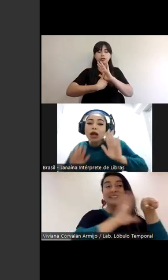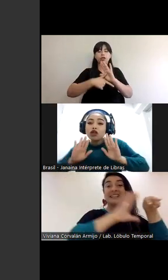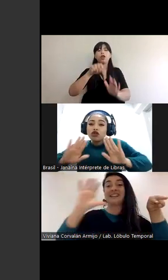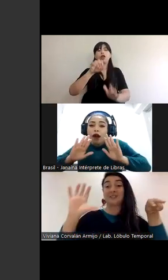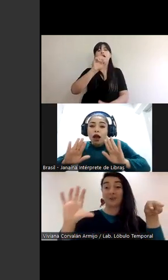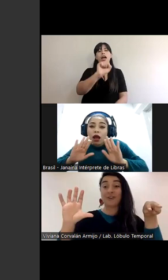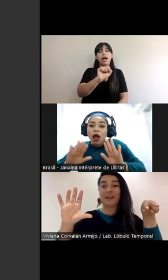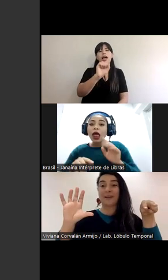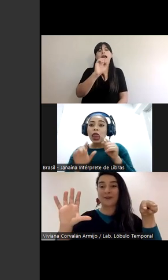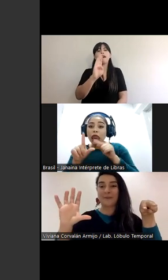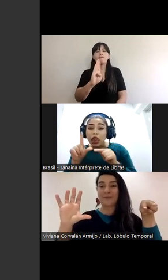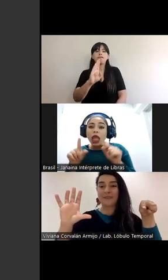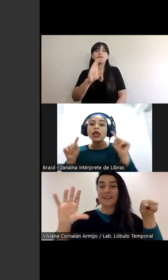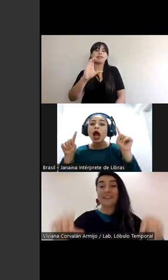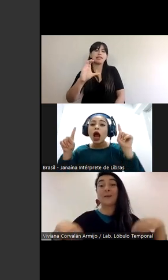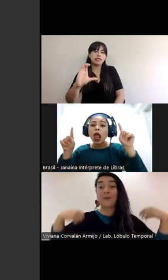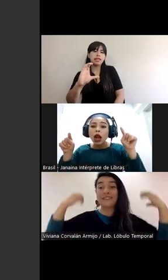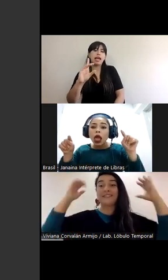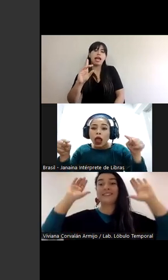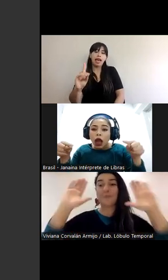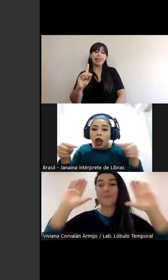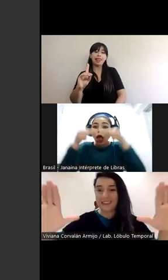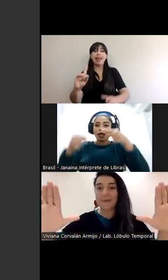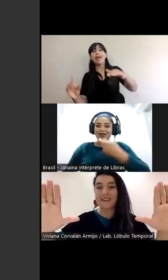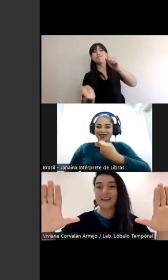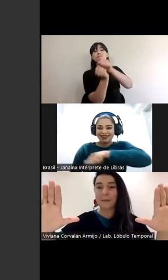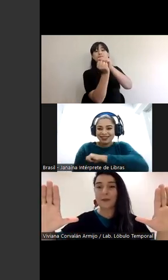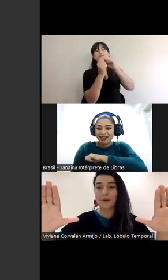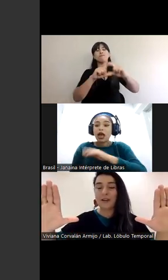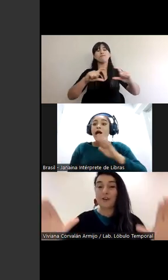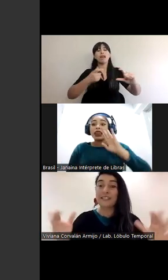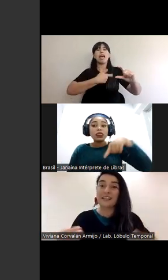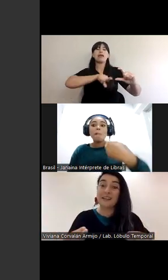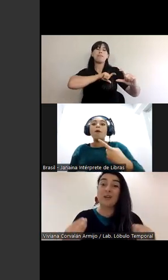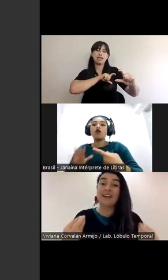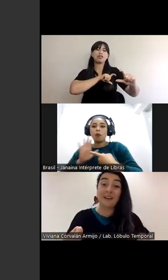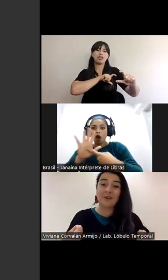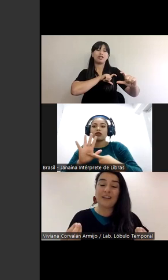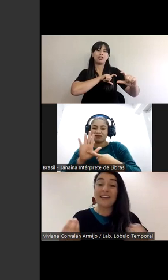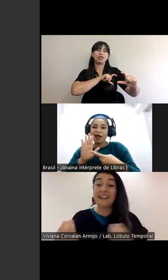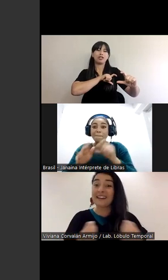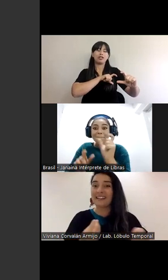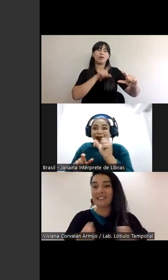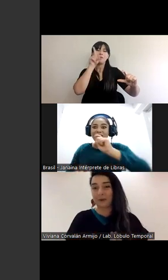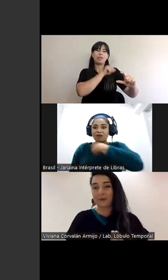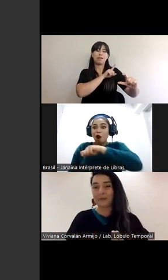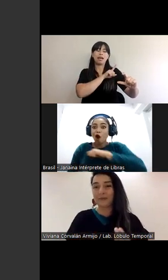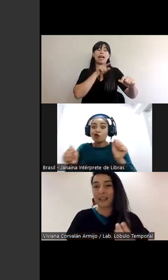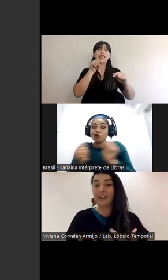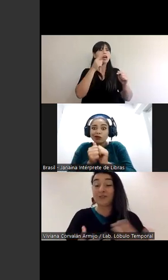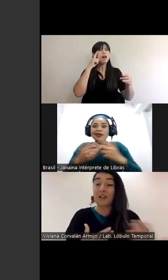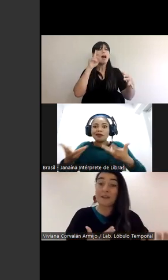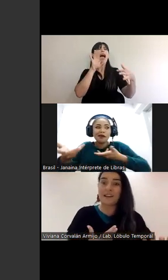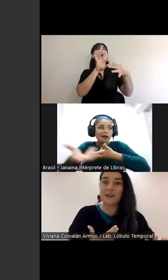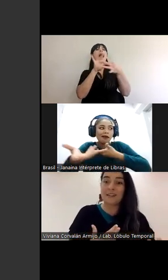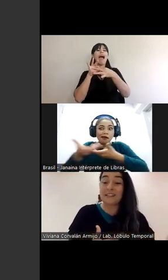y se hace la relación con el español. Y después se muestra la palabra en español, cosa que quede muy claro esta relación. ¿Ya?